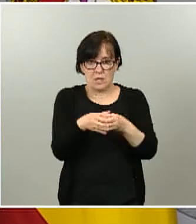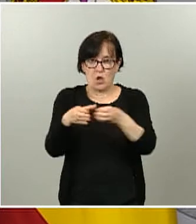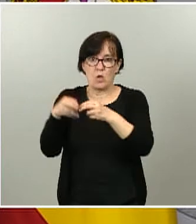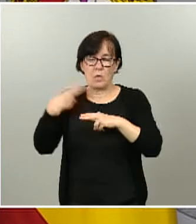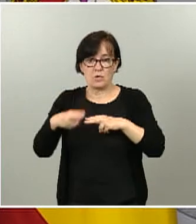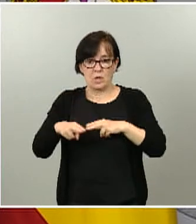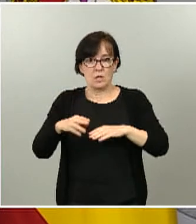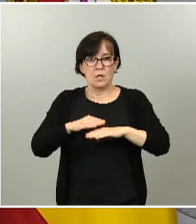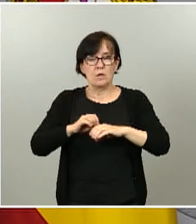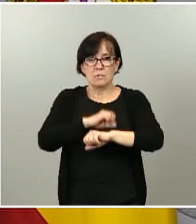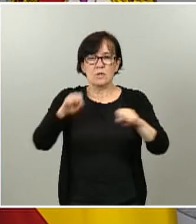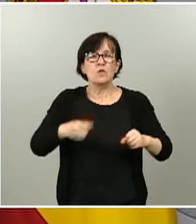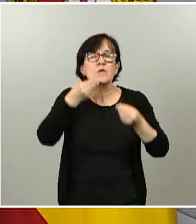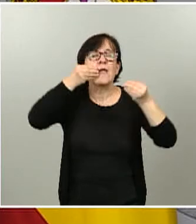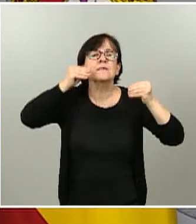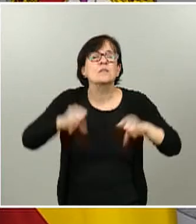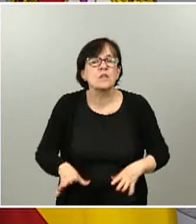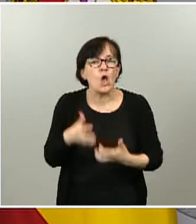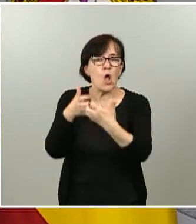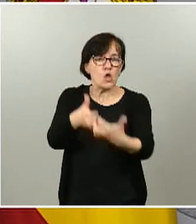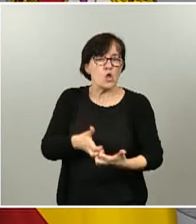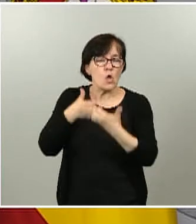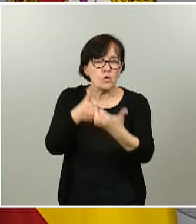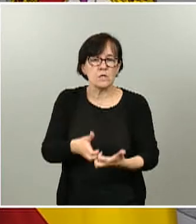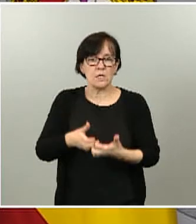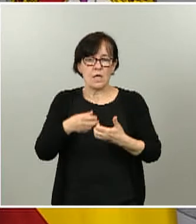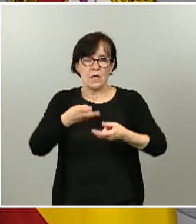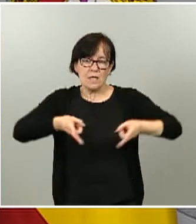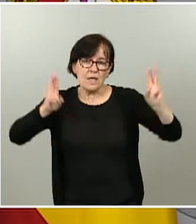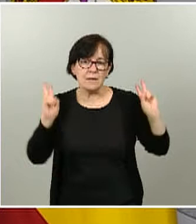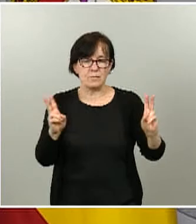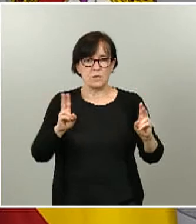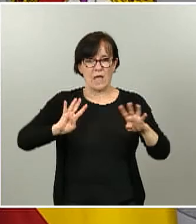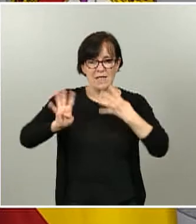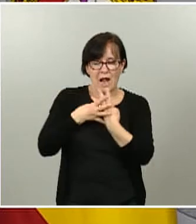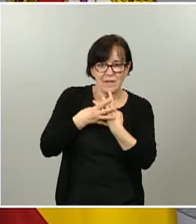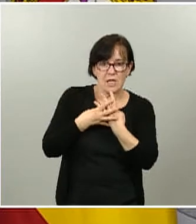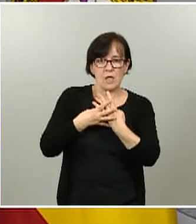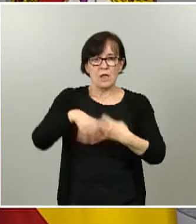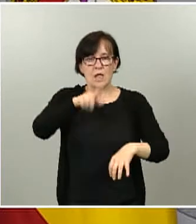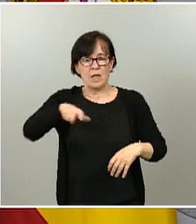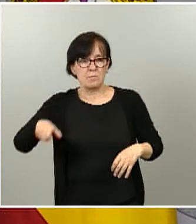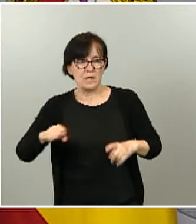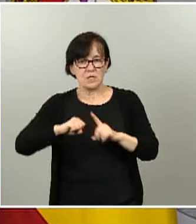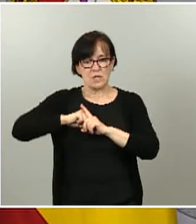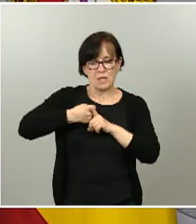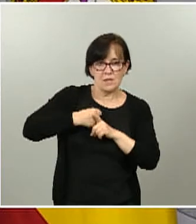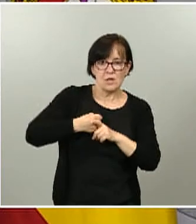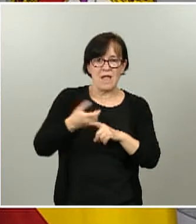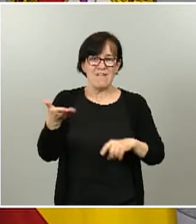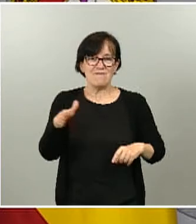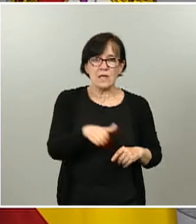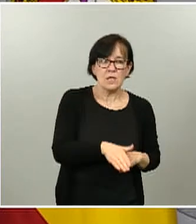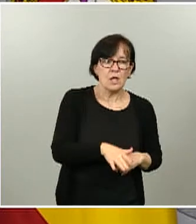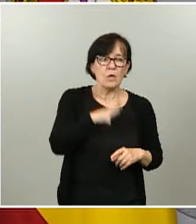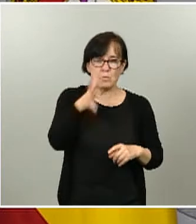toda una historia de lucha por la libertad, en encarcelamiento, en personas represaliadas, en fallecidos por esa conquista